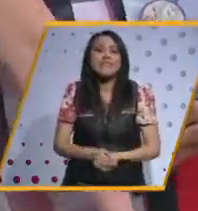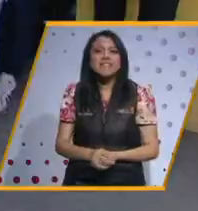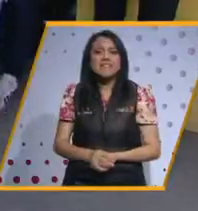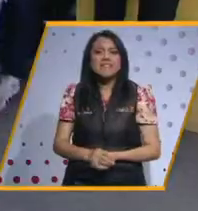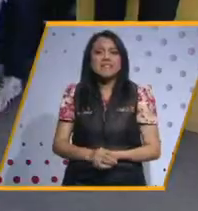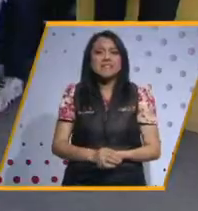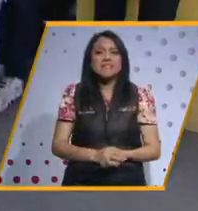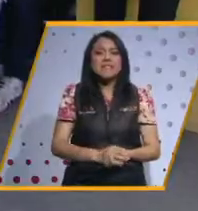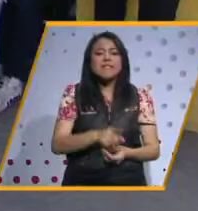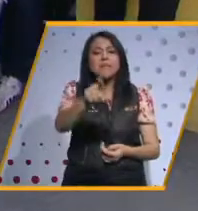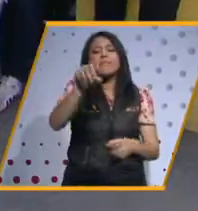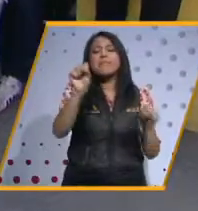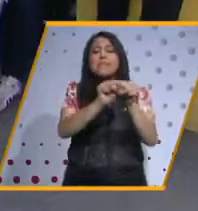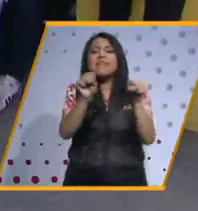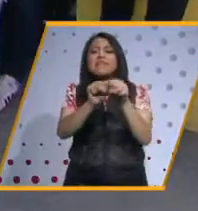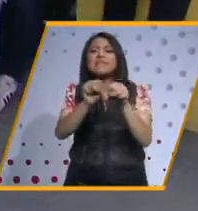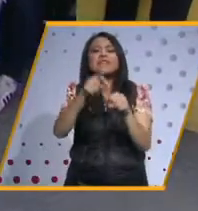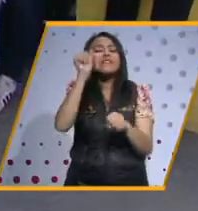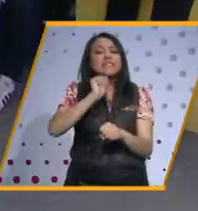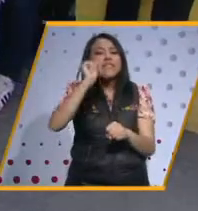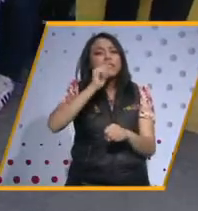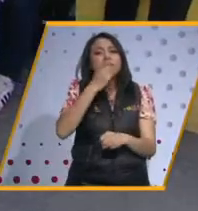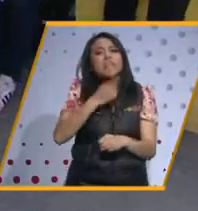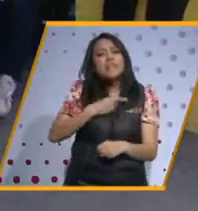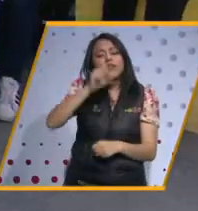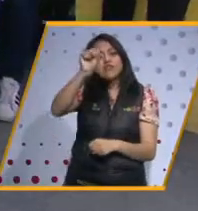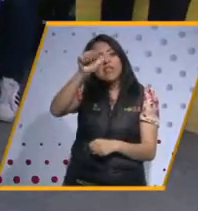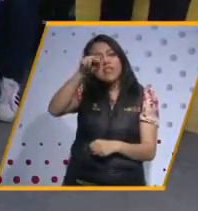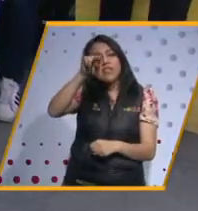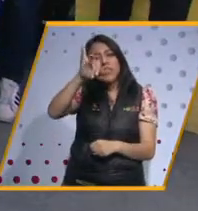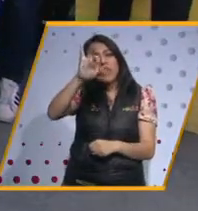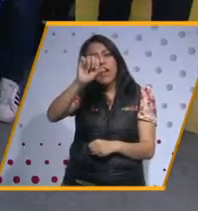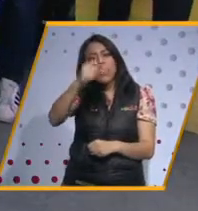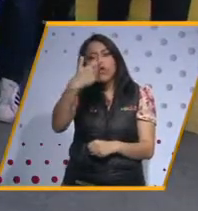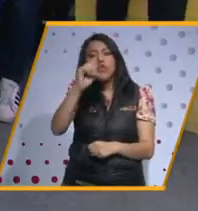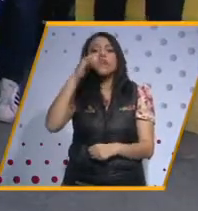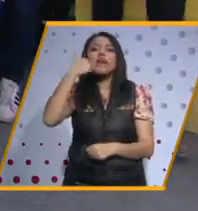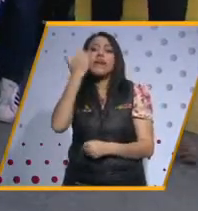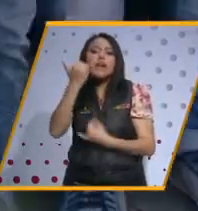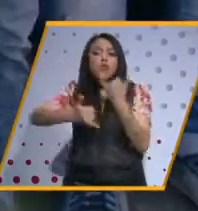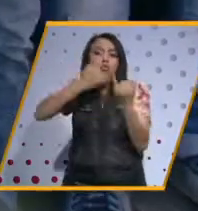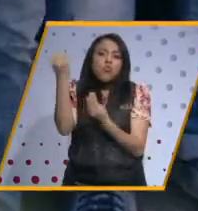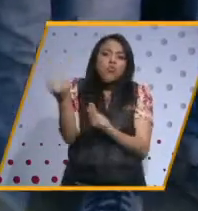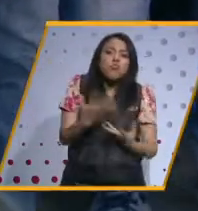Y mi sobrino Santiago, que desde cuándo quiere venir a traer juguetes al juguetón también. Oye, estamos todos listos a traer. Oye, Cintia,